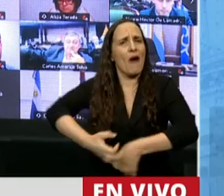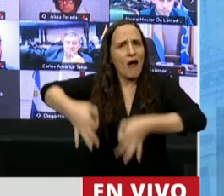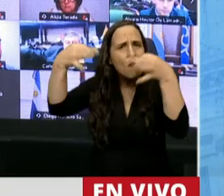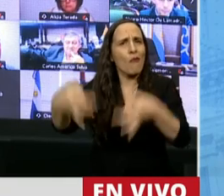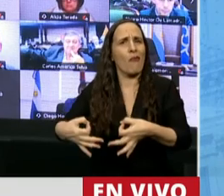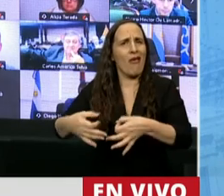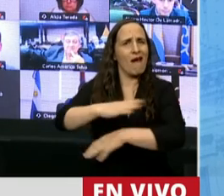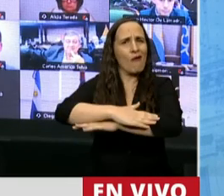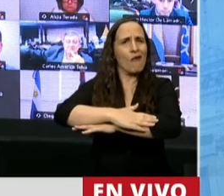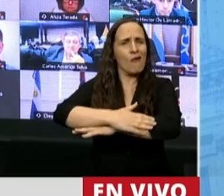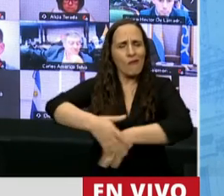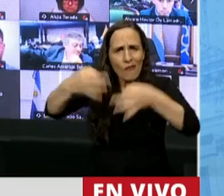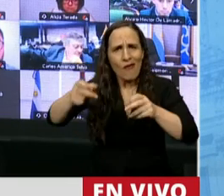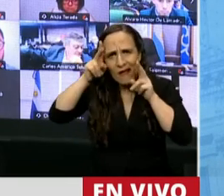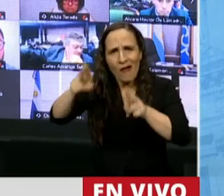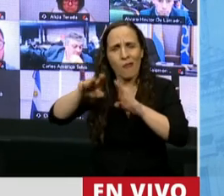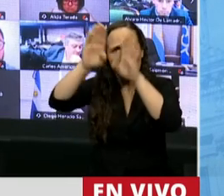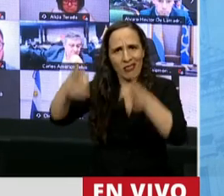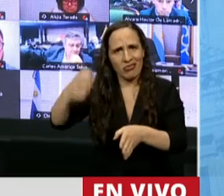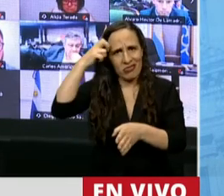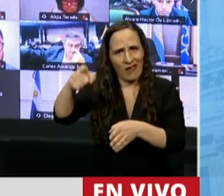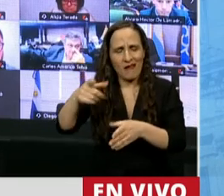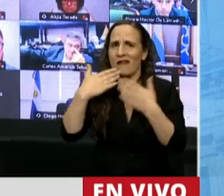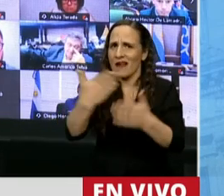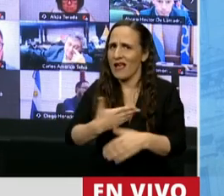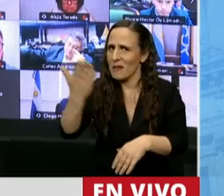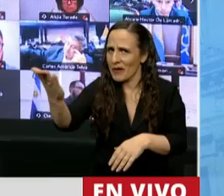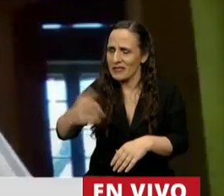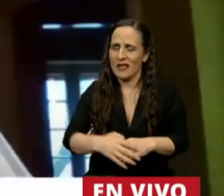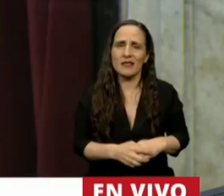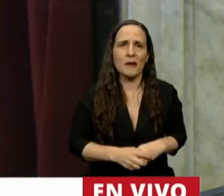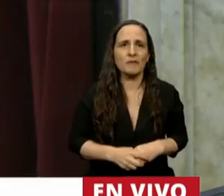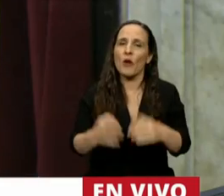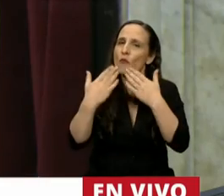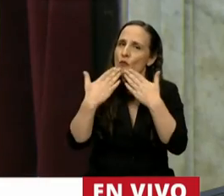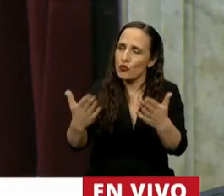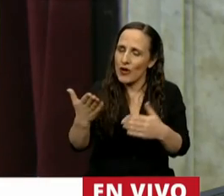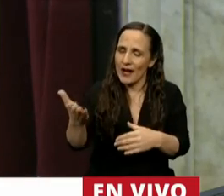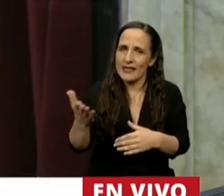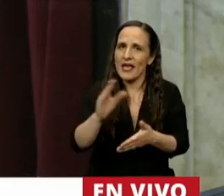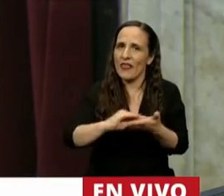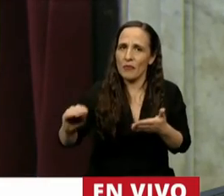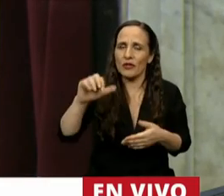grandeza y con actitud institucional. Gracias, señor presidente. Muchas gracias.